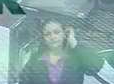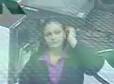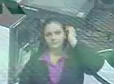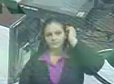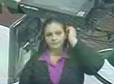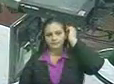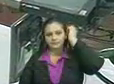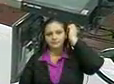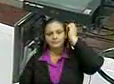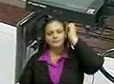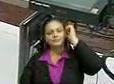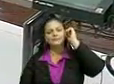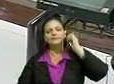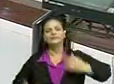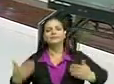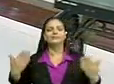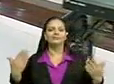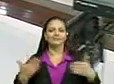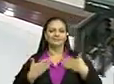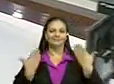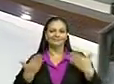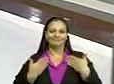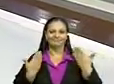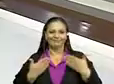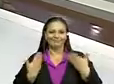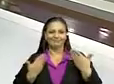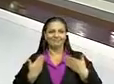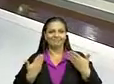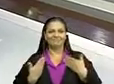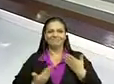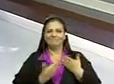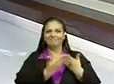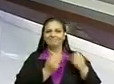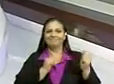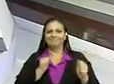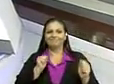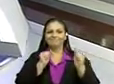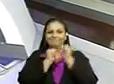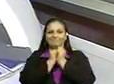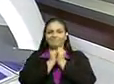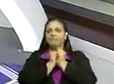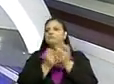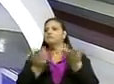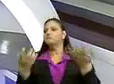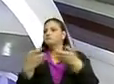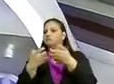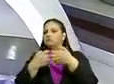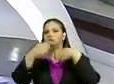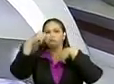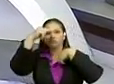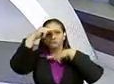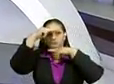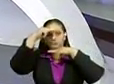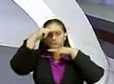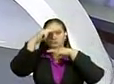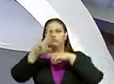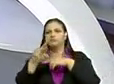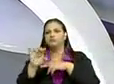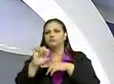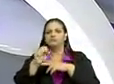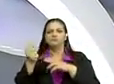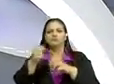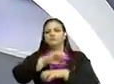largo de esta semana, junto a Mayra Montaño y todo el equipo de RTS y del Despertar de la Noticia,